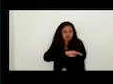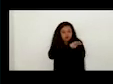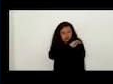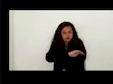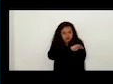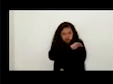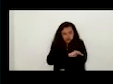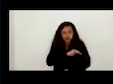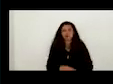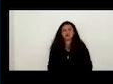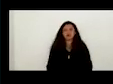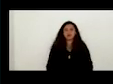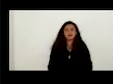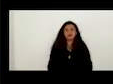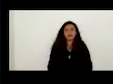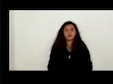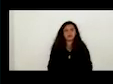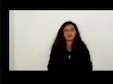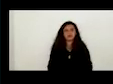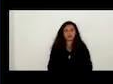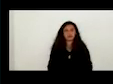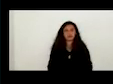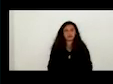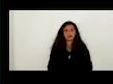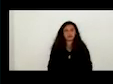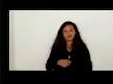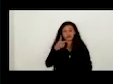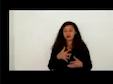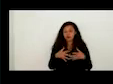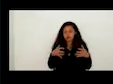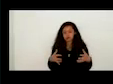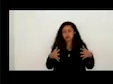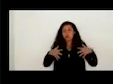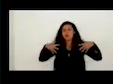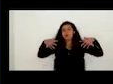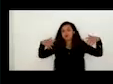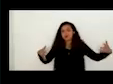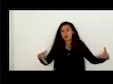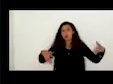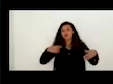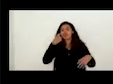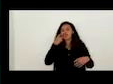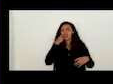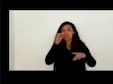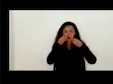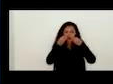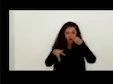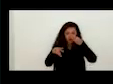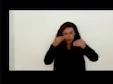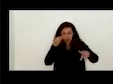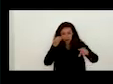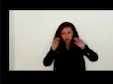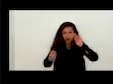Entonces, esto, el sobrepeso, la obesidad, la pérdida de piezas dentales, aumenta la probabilidad